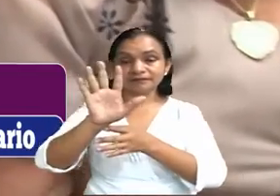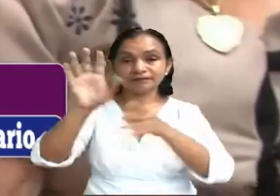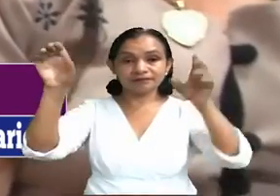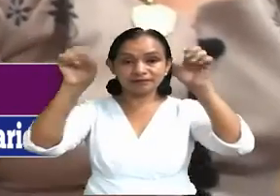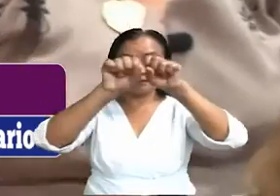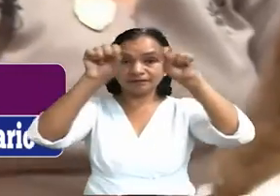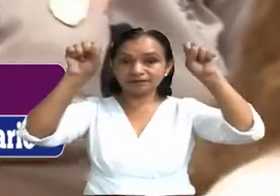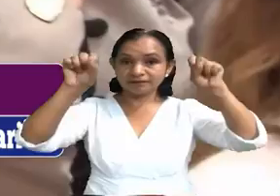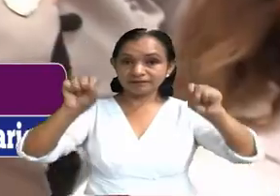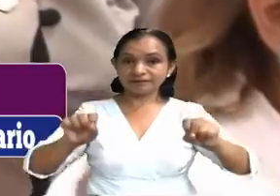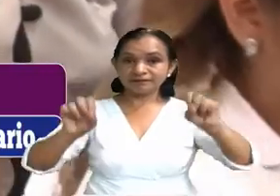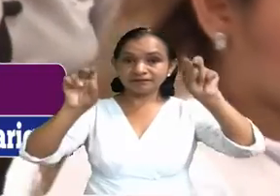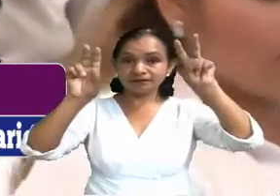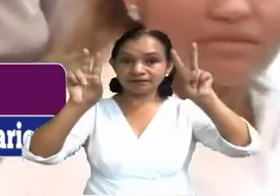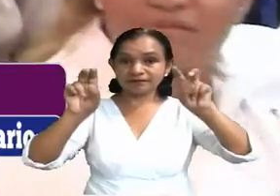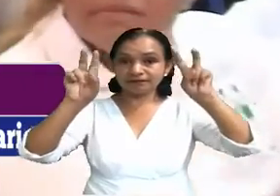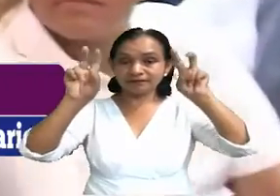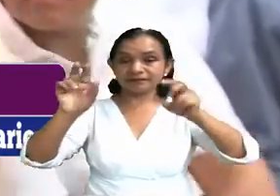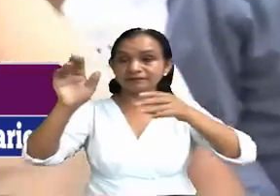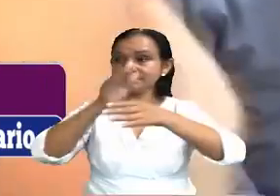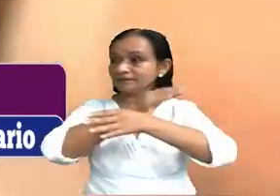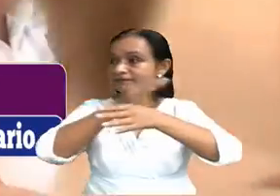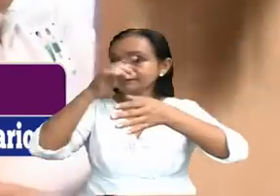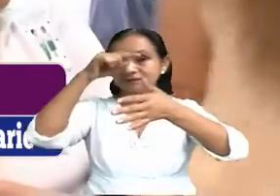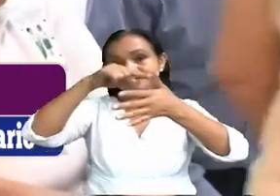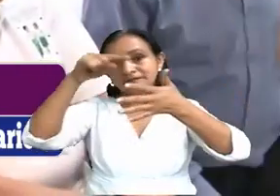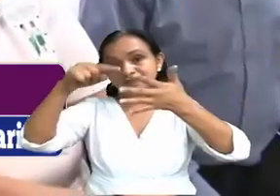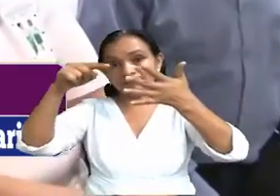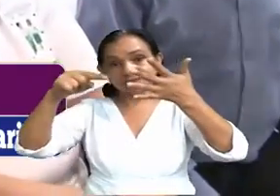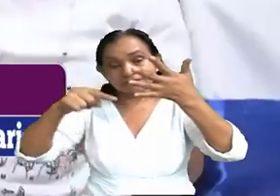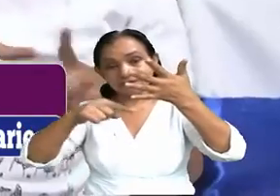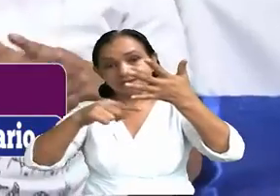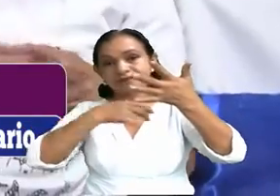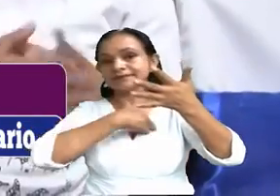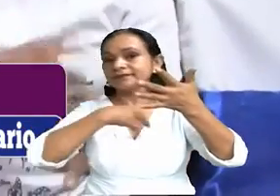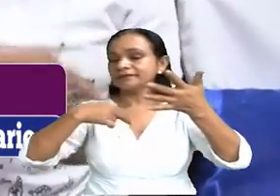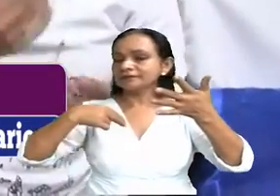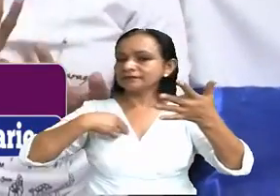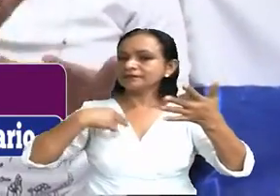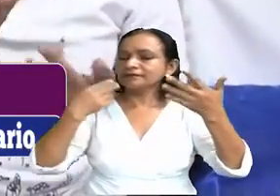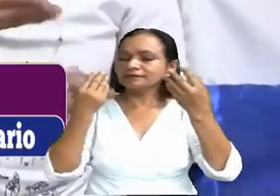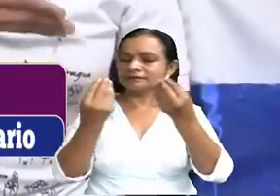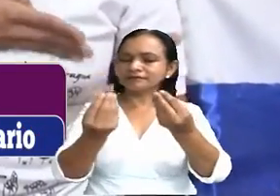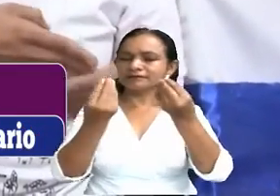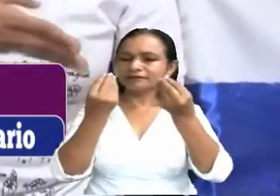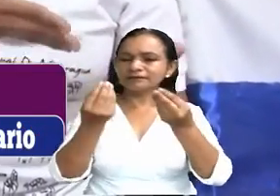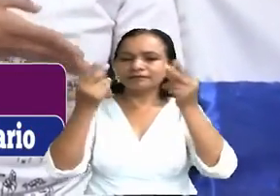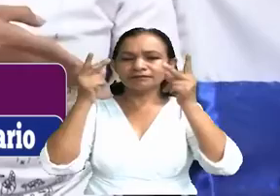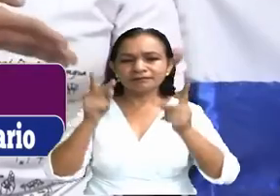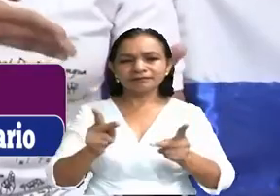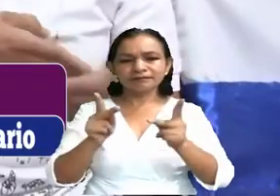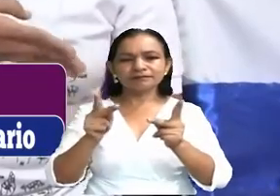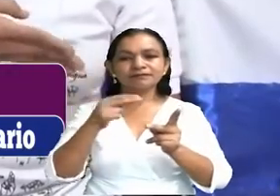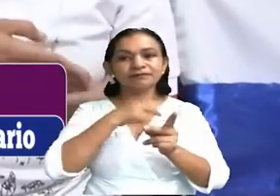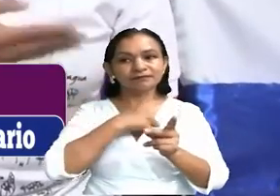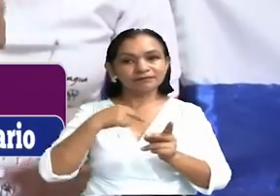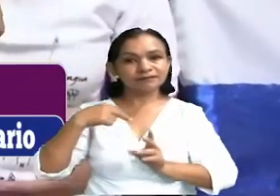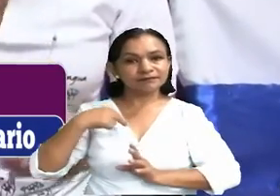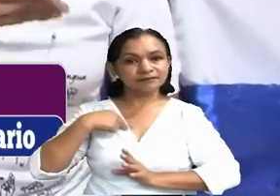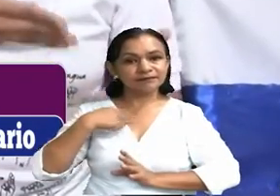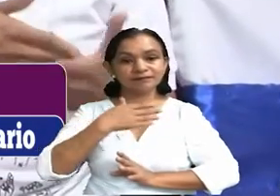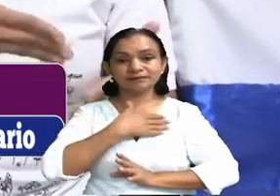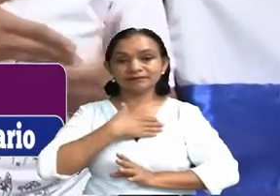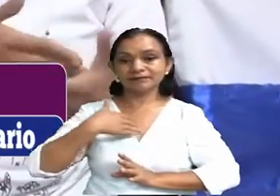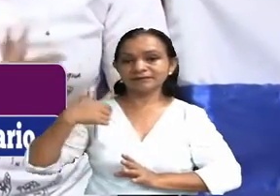talleres formativos en diversos temas, y todo ello estuvo muy concurrido y realizado en el